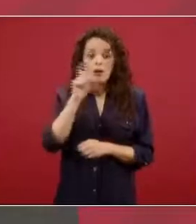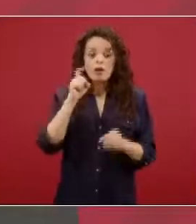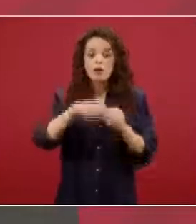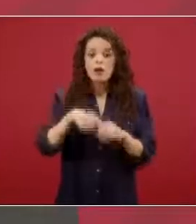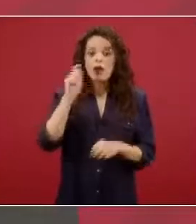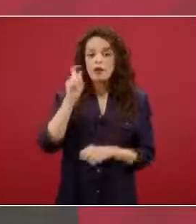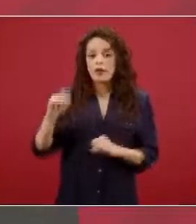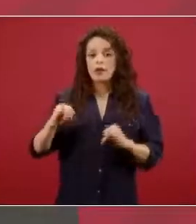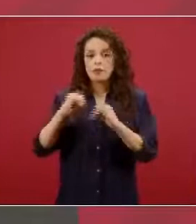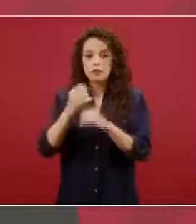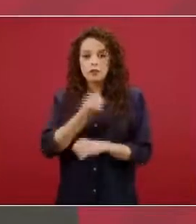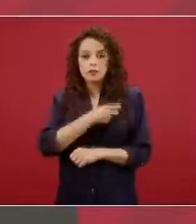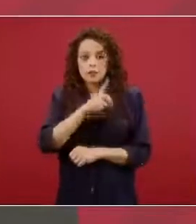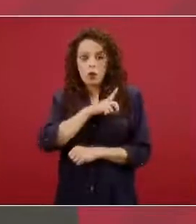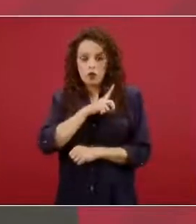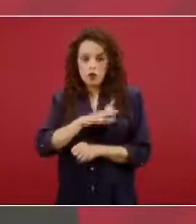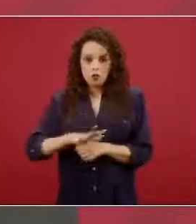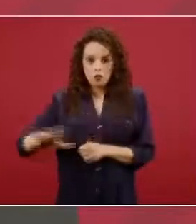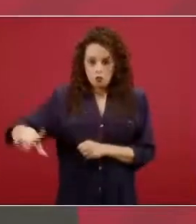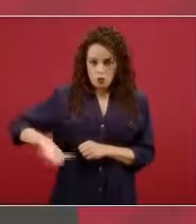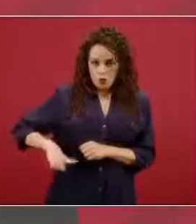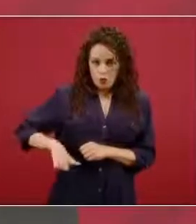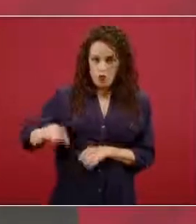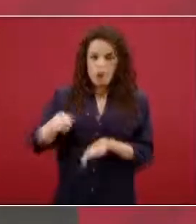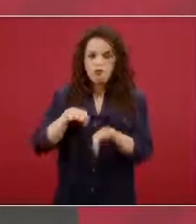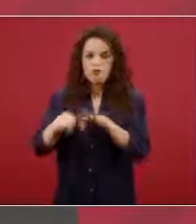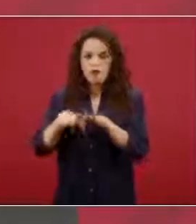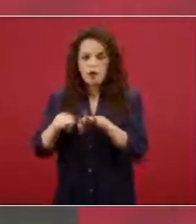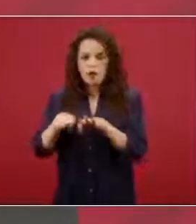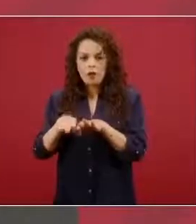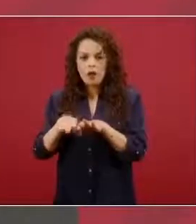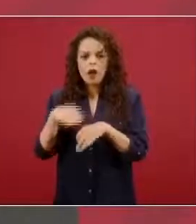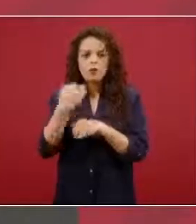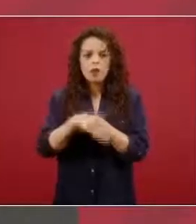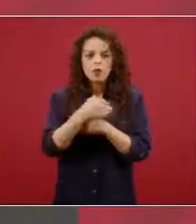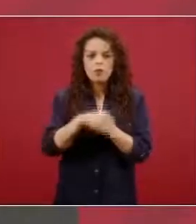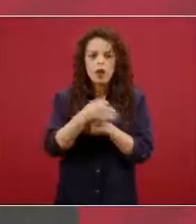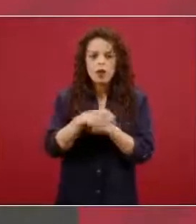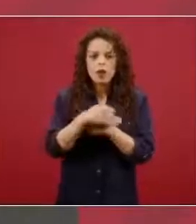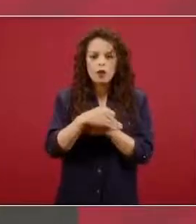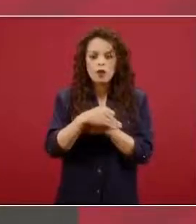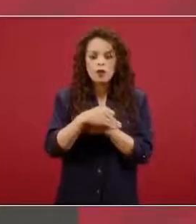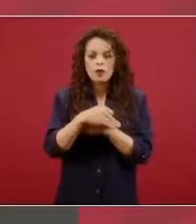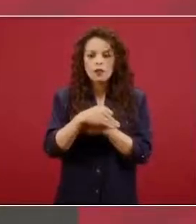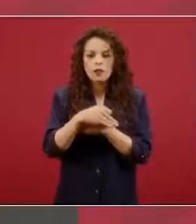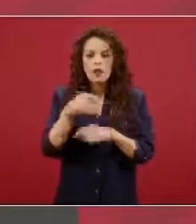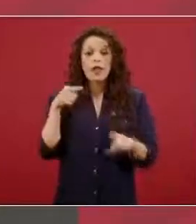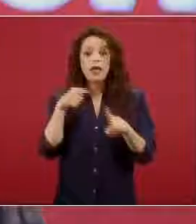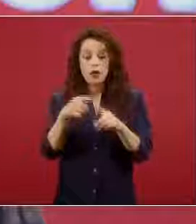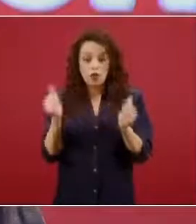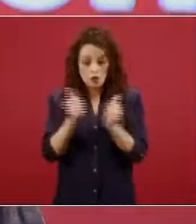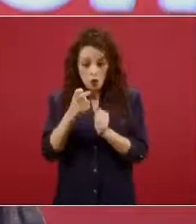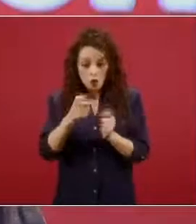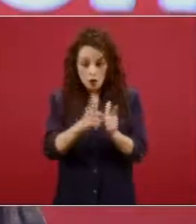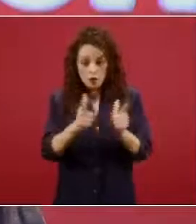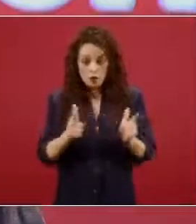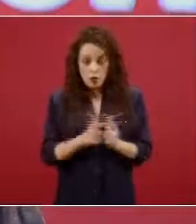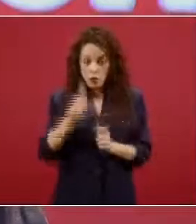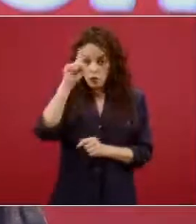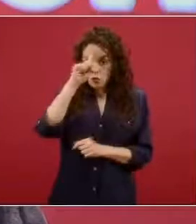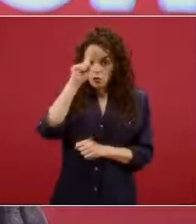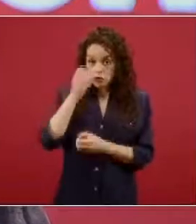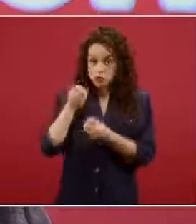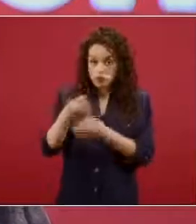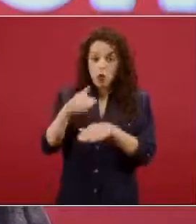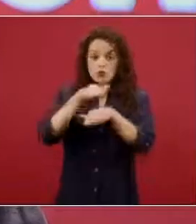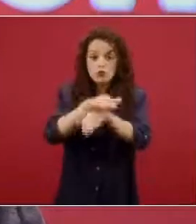Salud Pública, trabaja temporalmente en este cuerpo asesor para